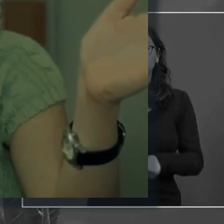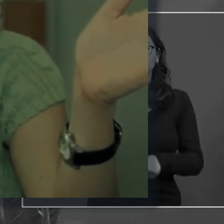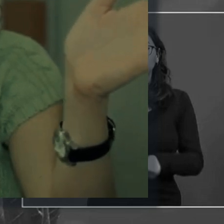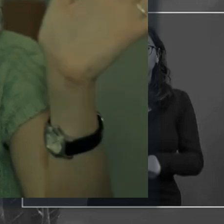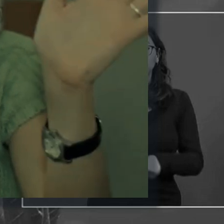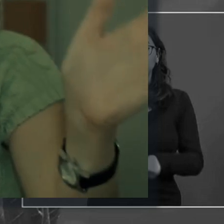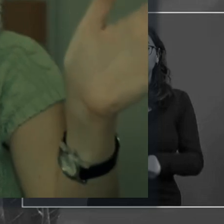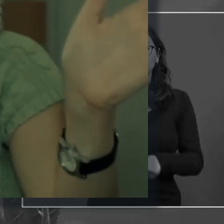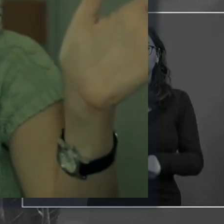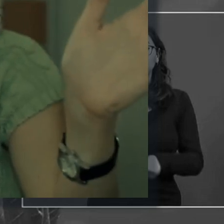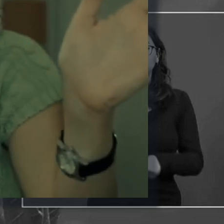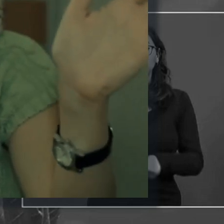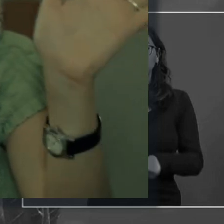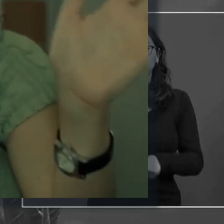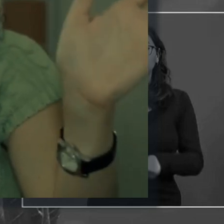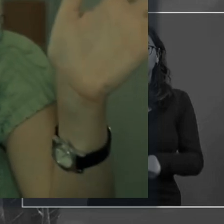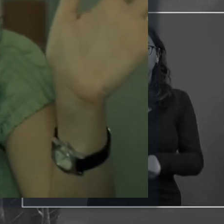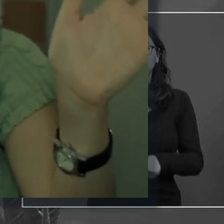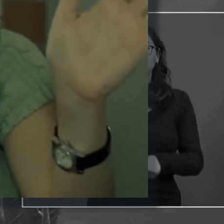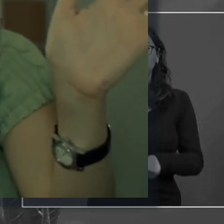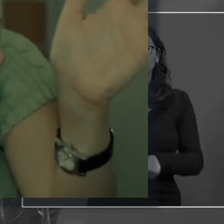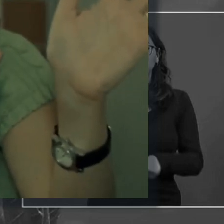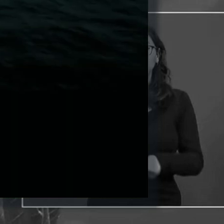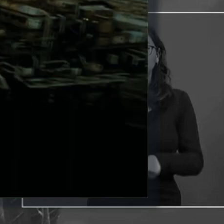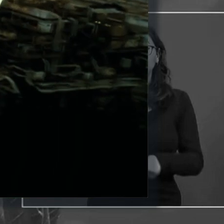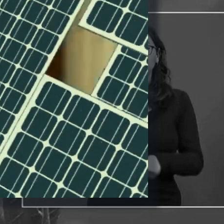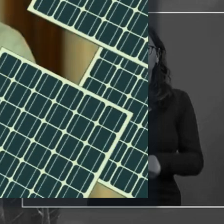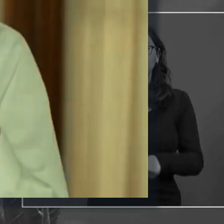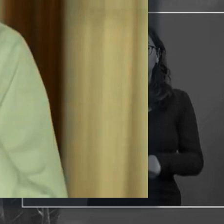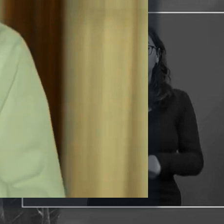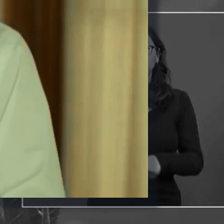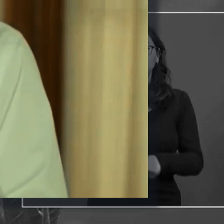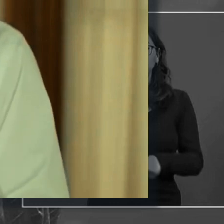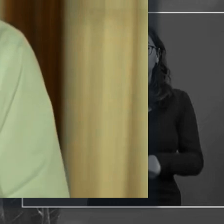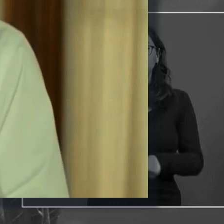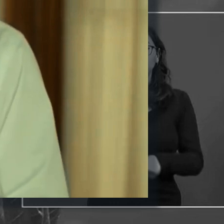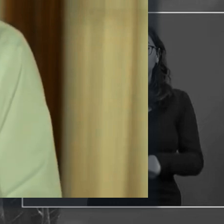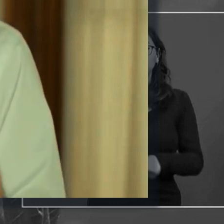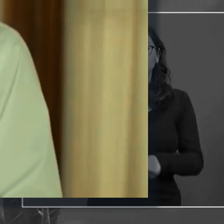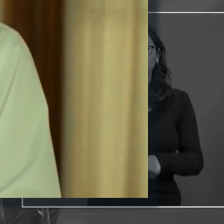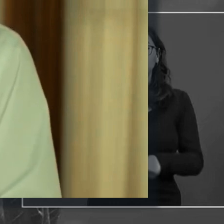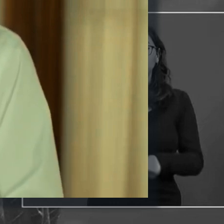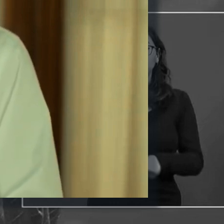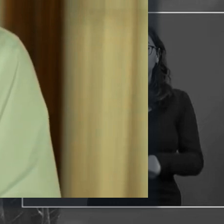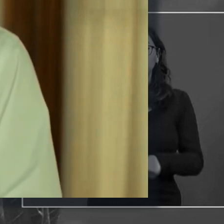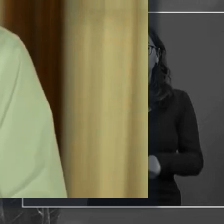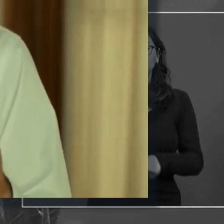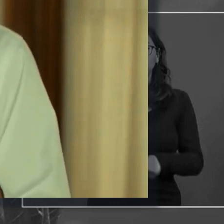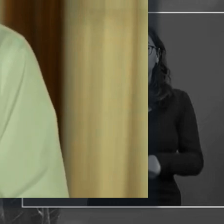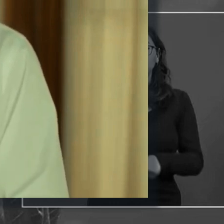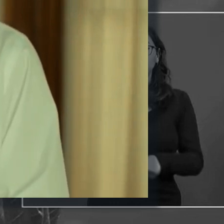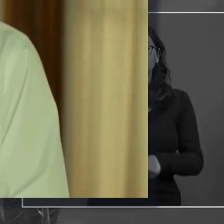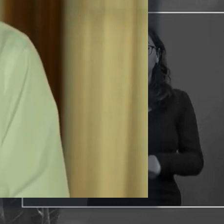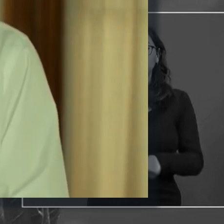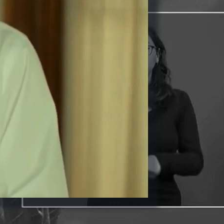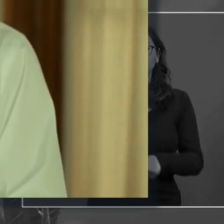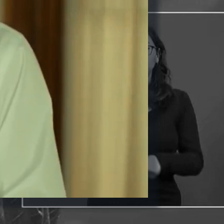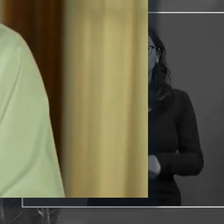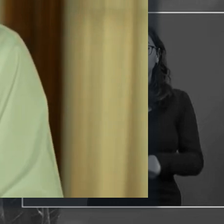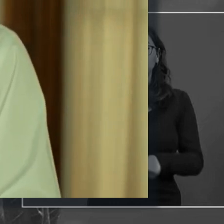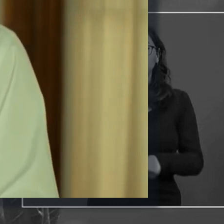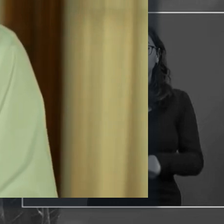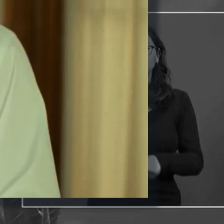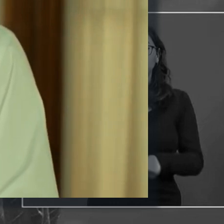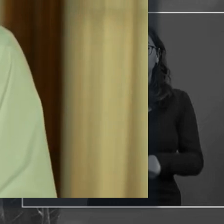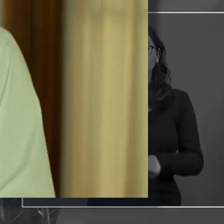energías renovables que sobre todo van a ser de grandes beneficios para el medio ambiente. Vamos a bajar el precio de las gasolinas, del diésel, del gas y de la luz. Con